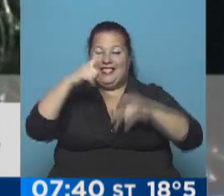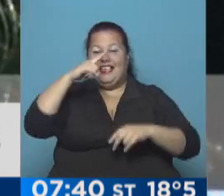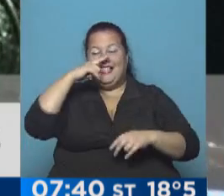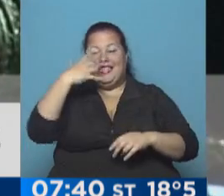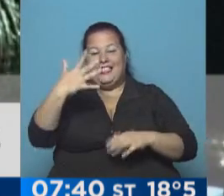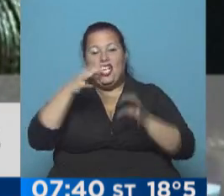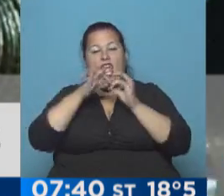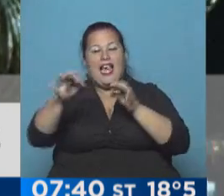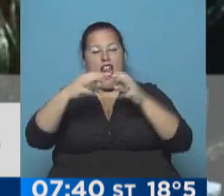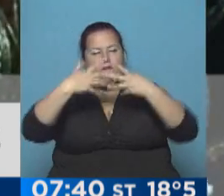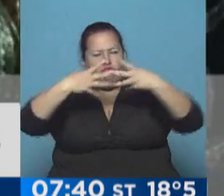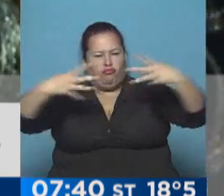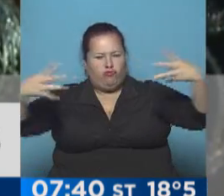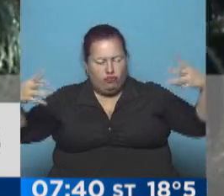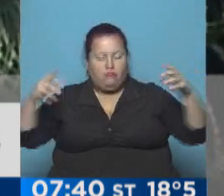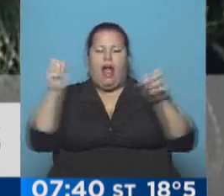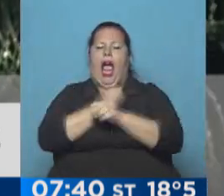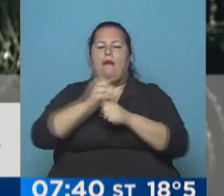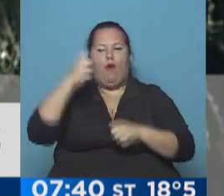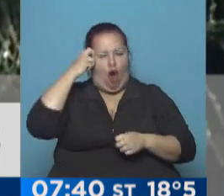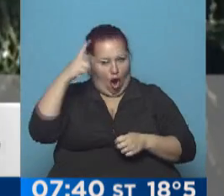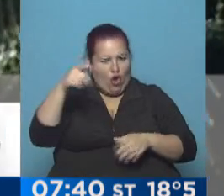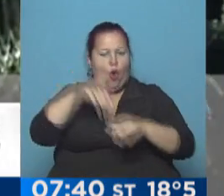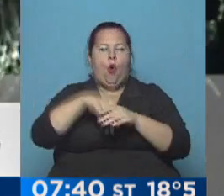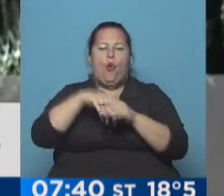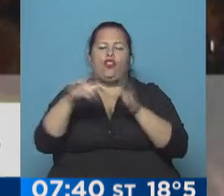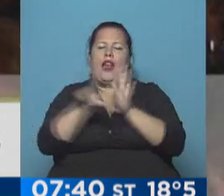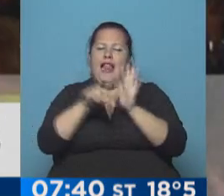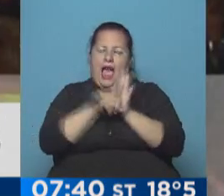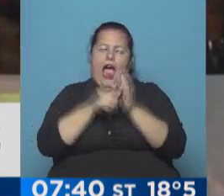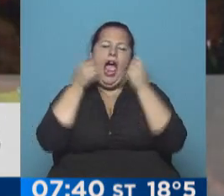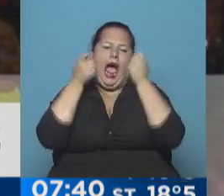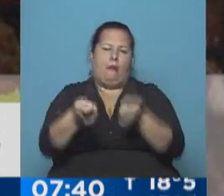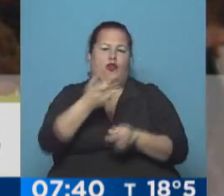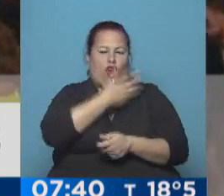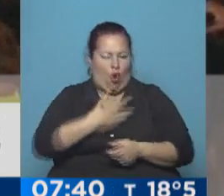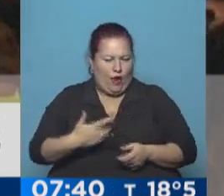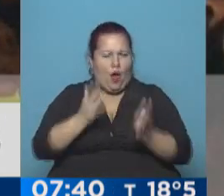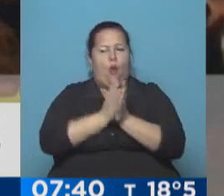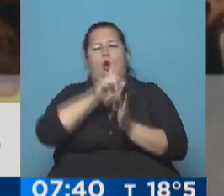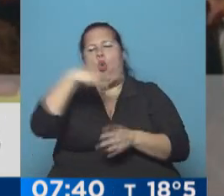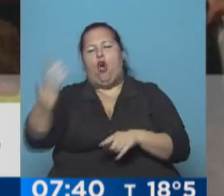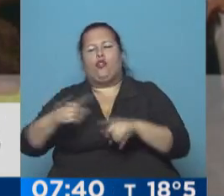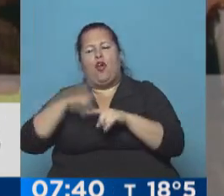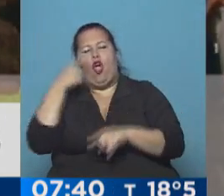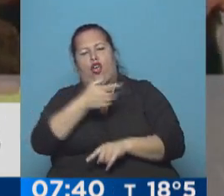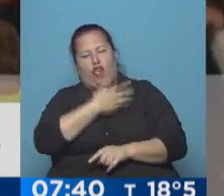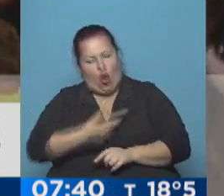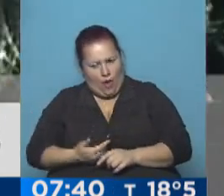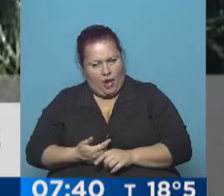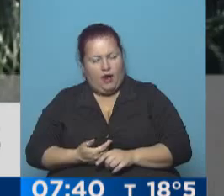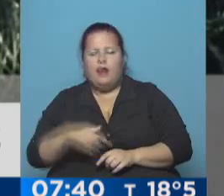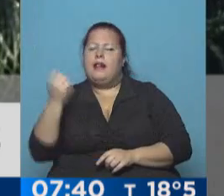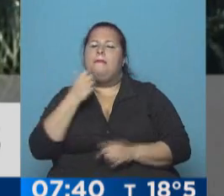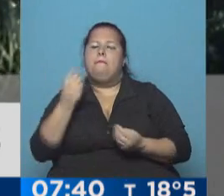175 kilómetros de cerco lo aprobó el Parlamento con los votos de los legisladores que apoyan al gobierno junto a otros partidos de la oposición con